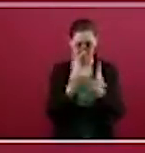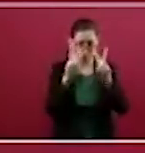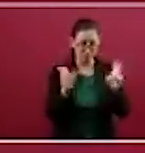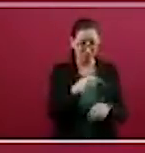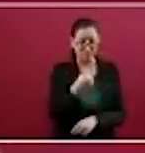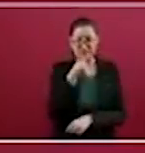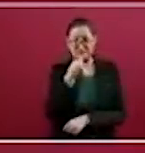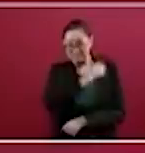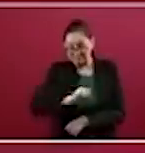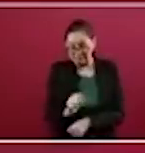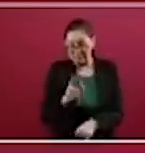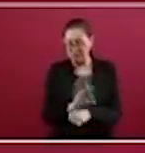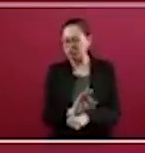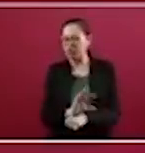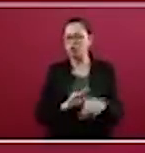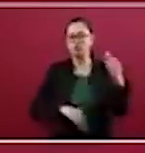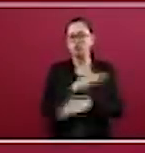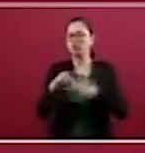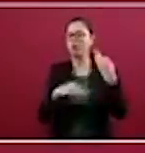en toda la ayuda